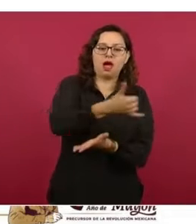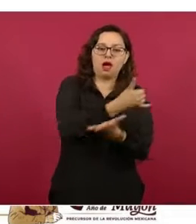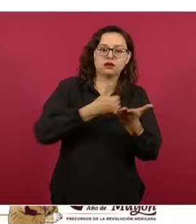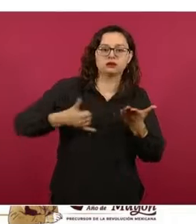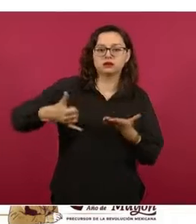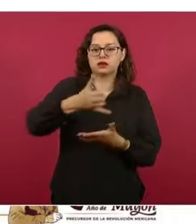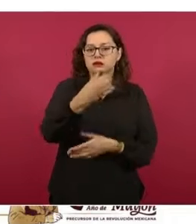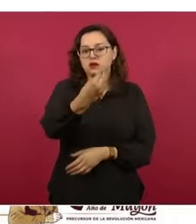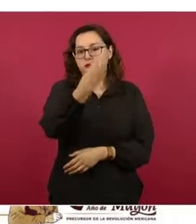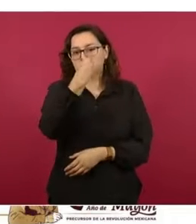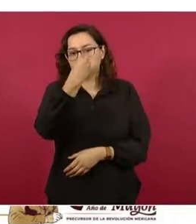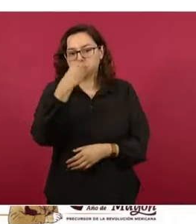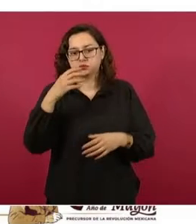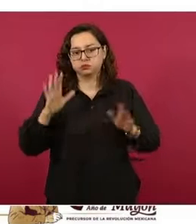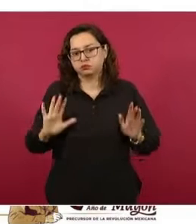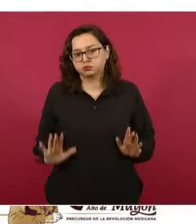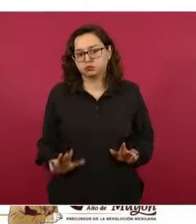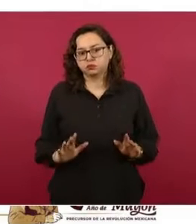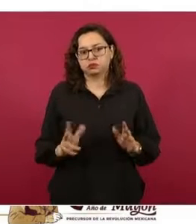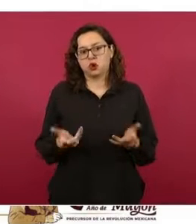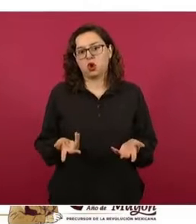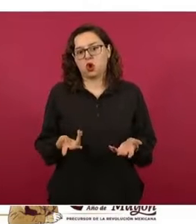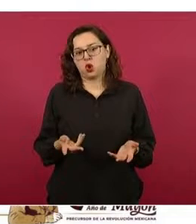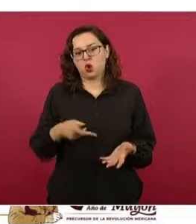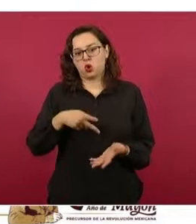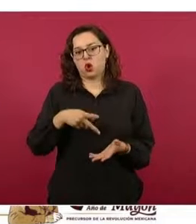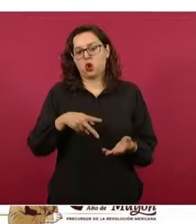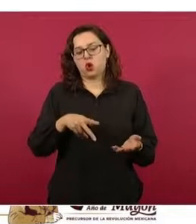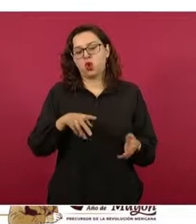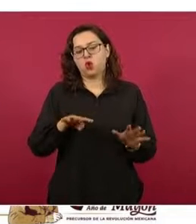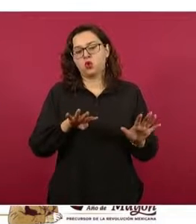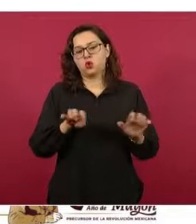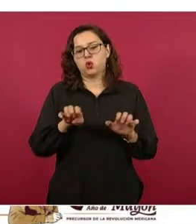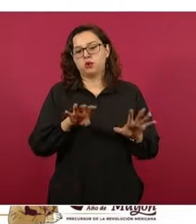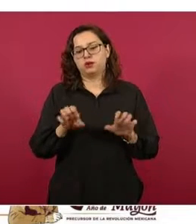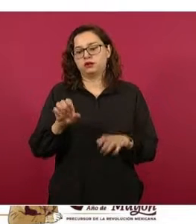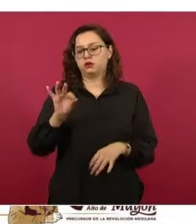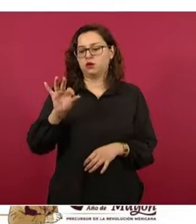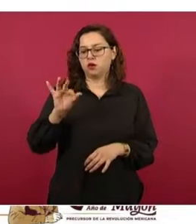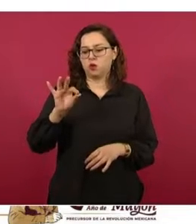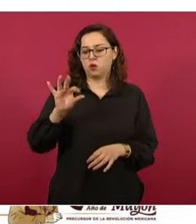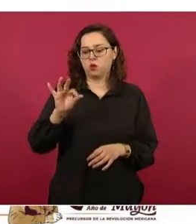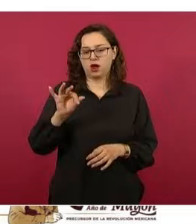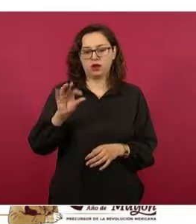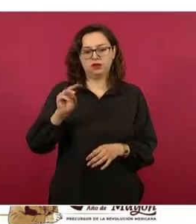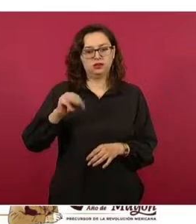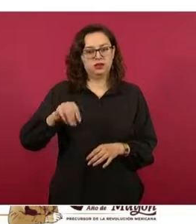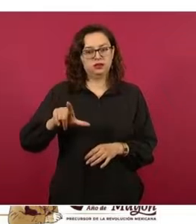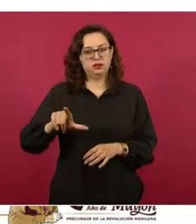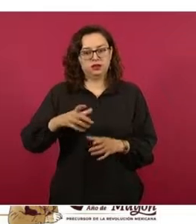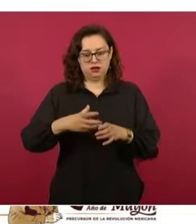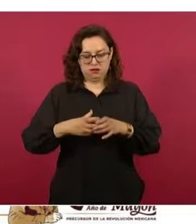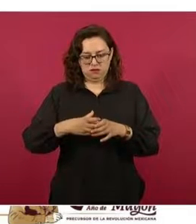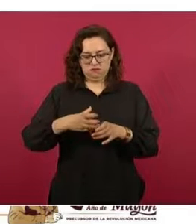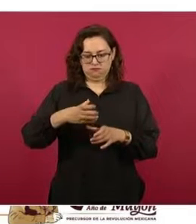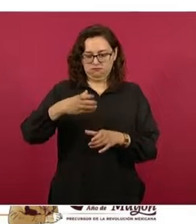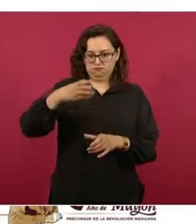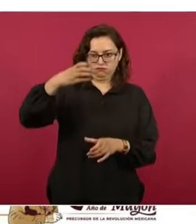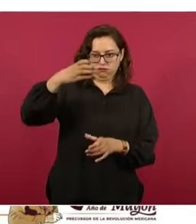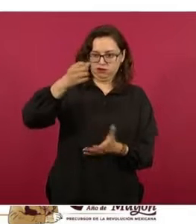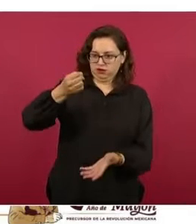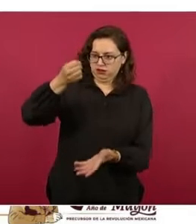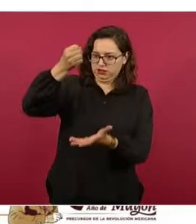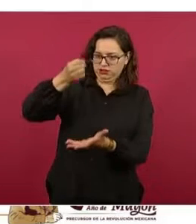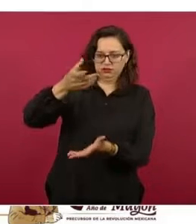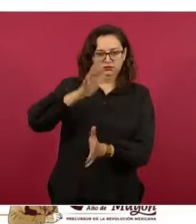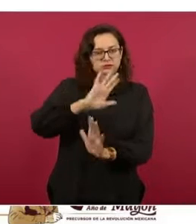en presentación de 940 mililitros, que es una botella de plástico que se acostumbra ya desde